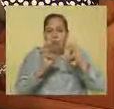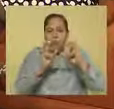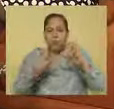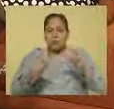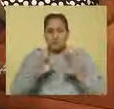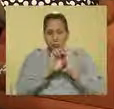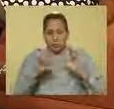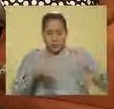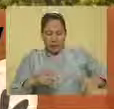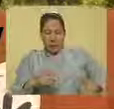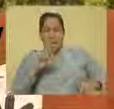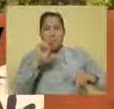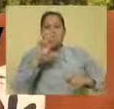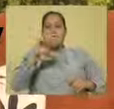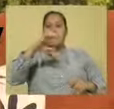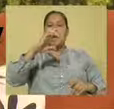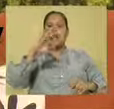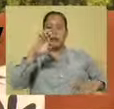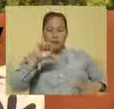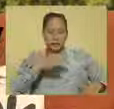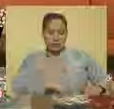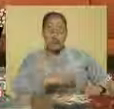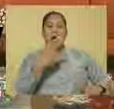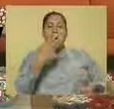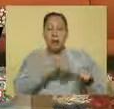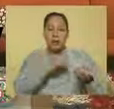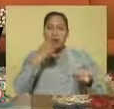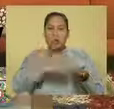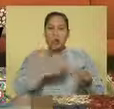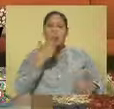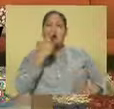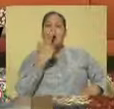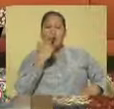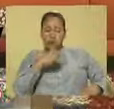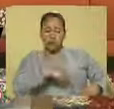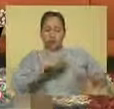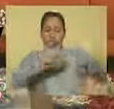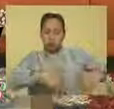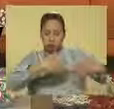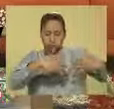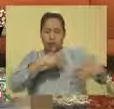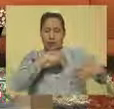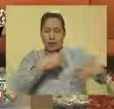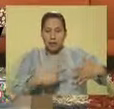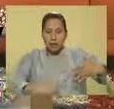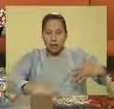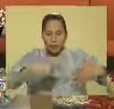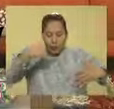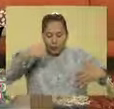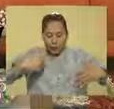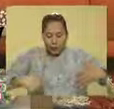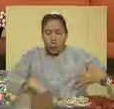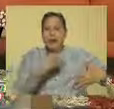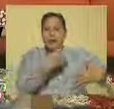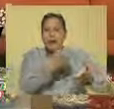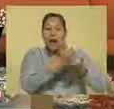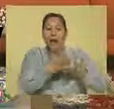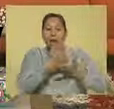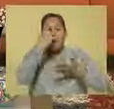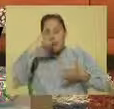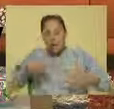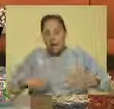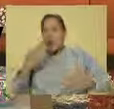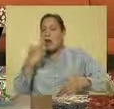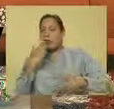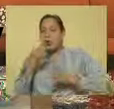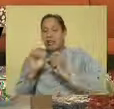páncreas nos produce la insulina y la insulina es lo que nos ayuda a manejar la glucosa o